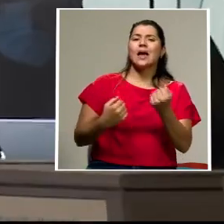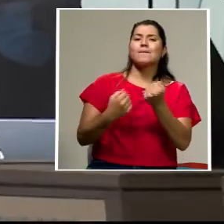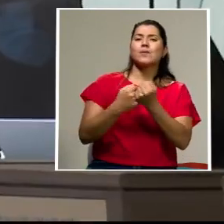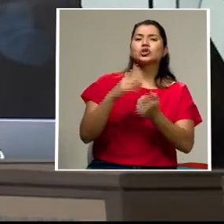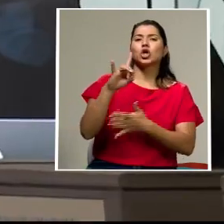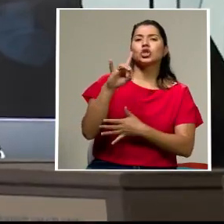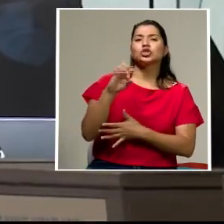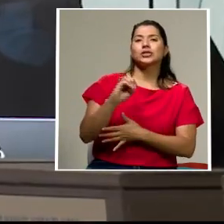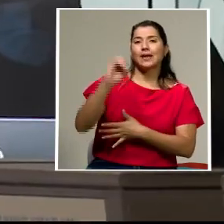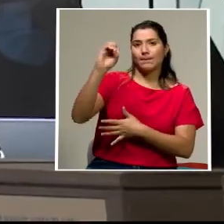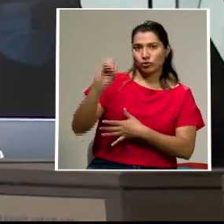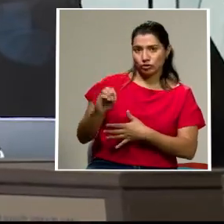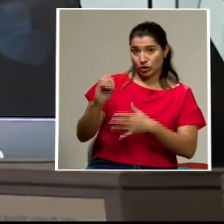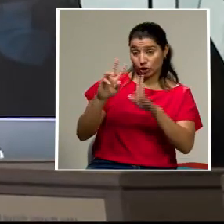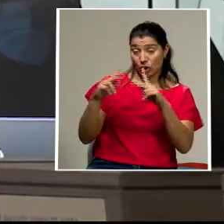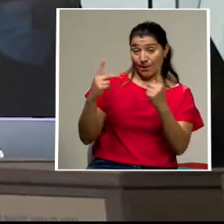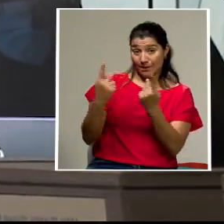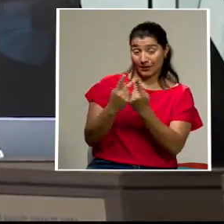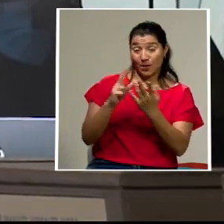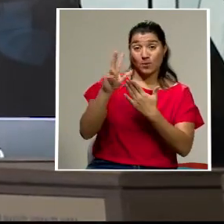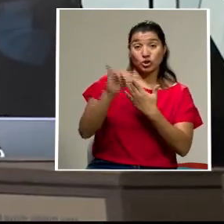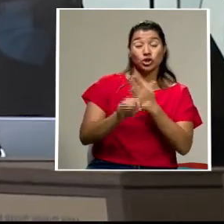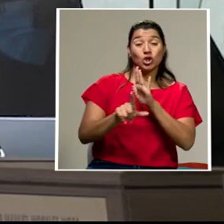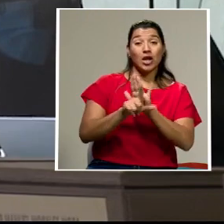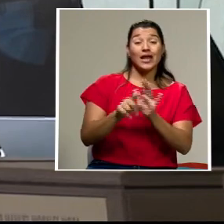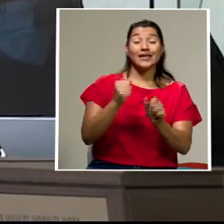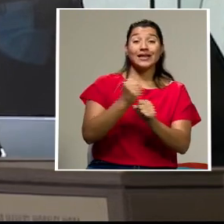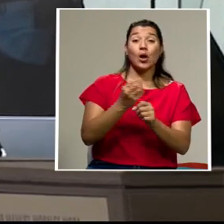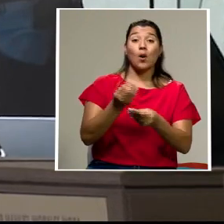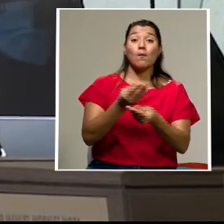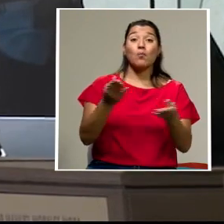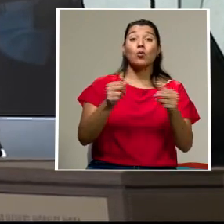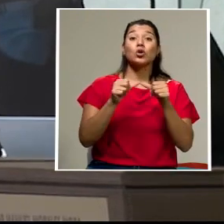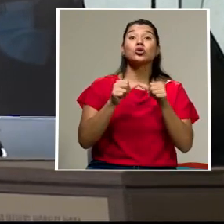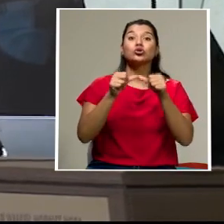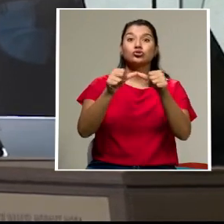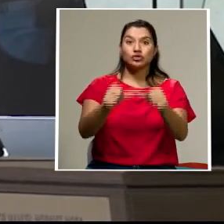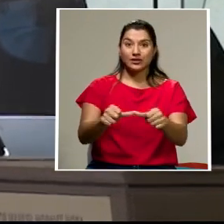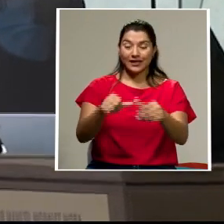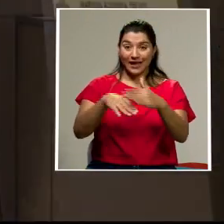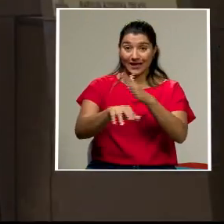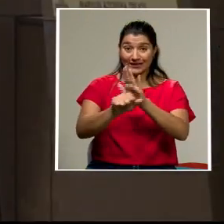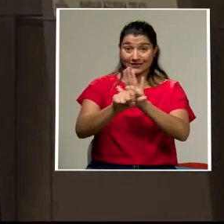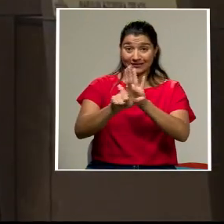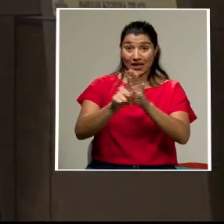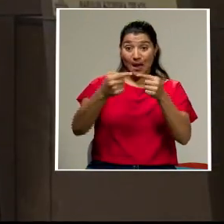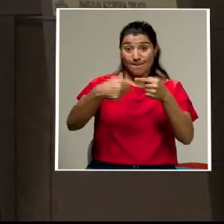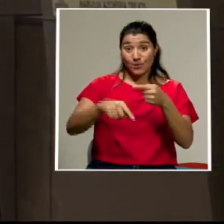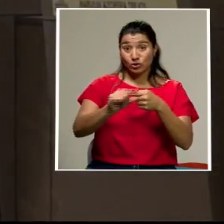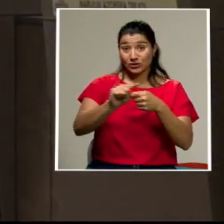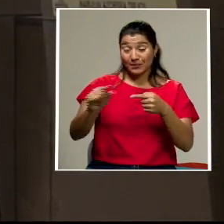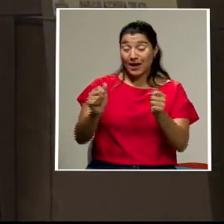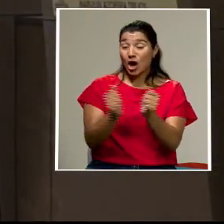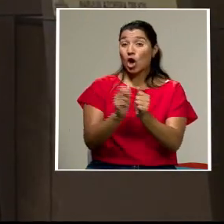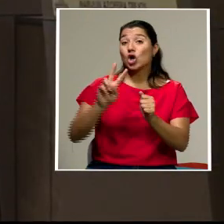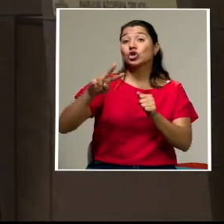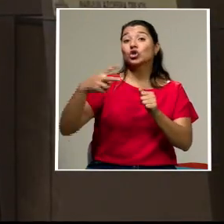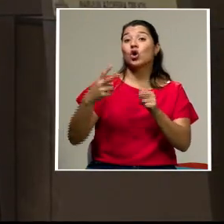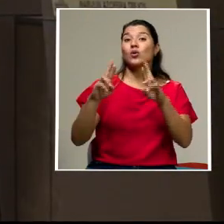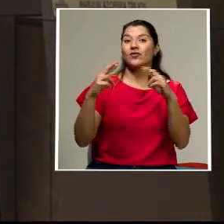de la bancada. El proyecto de ley de empleo público seguirá su curso en el plenario legislativo la próxima semana a doble jornada en